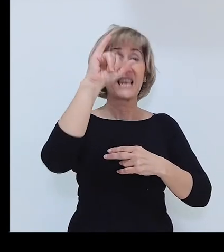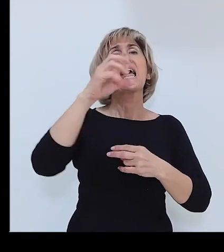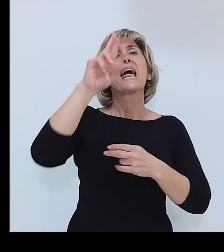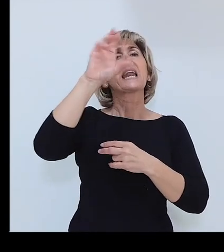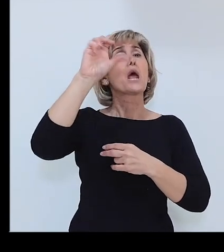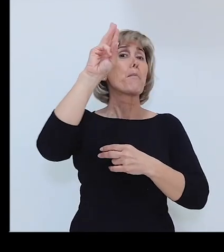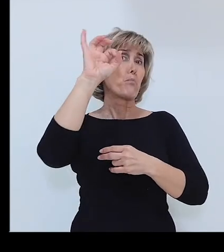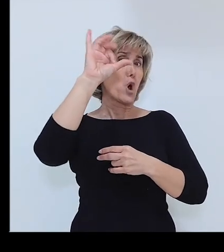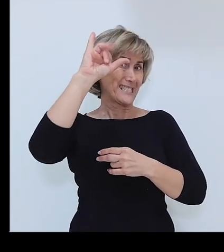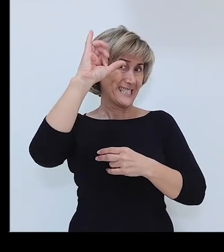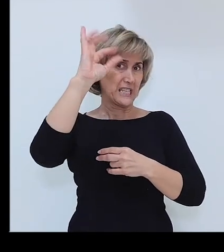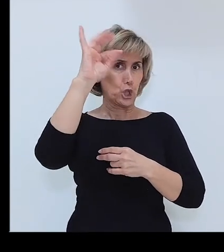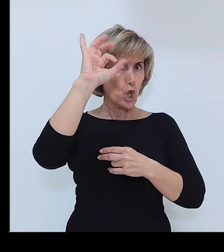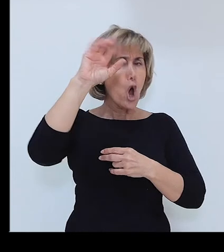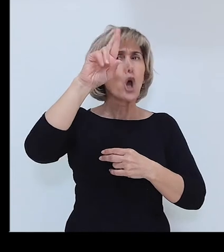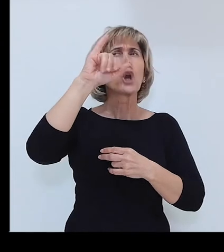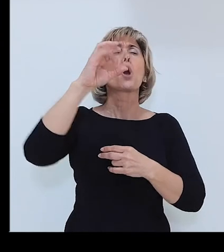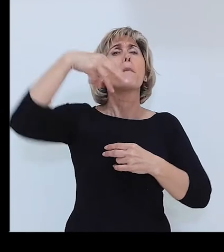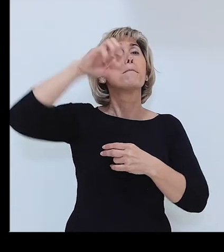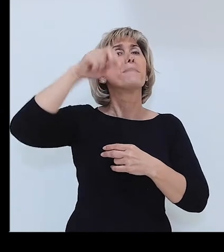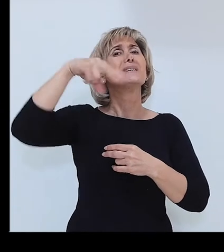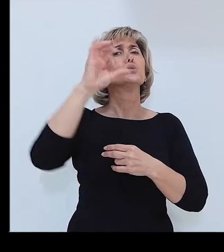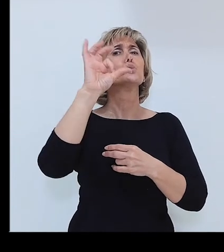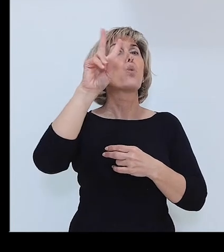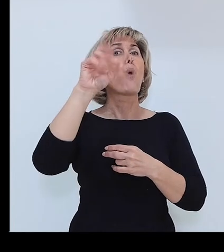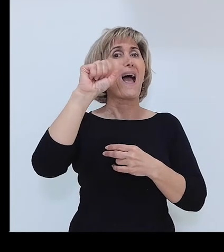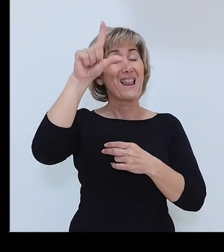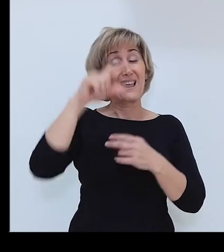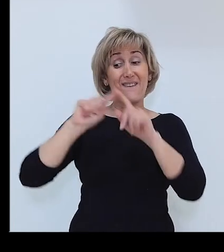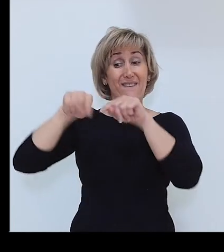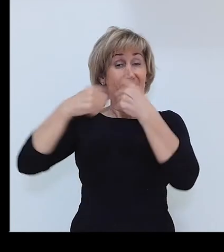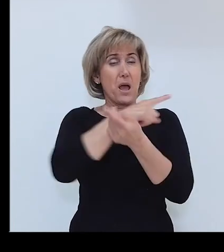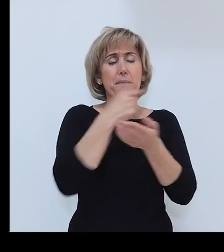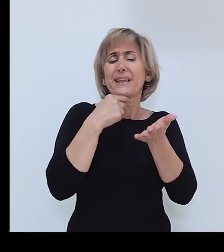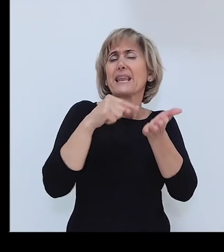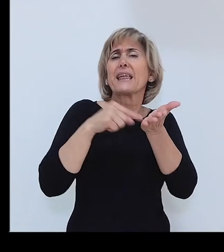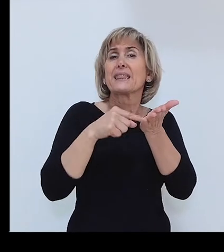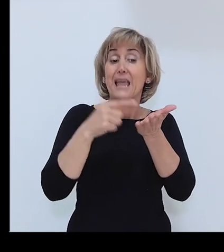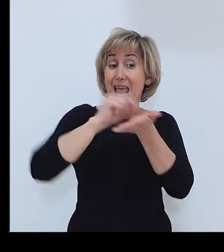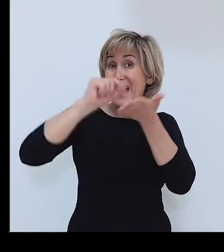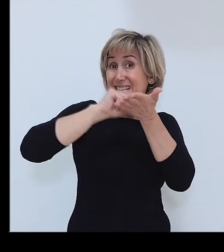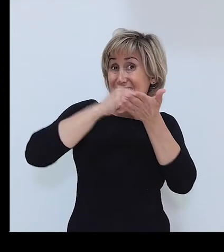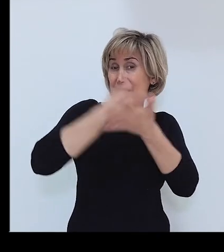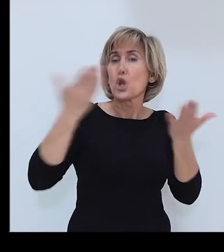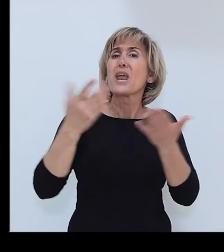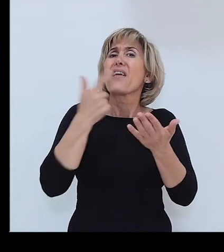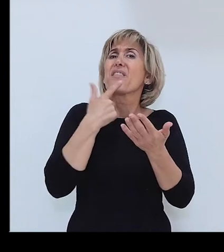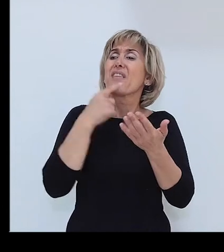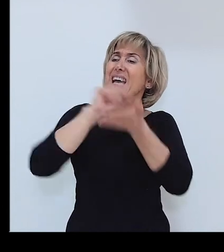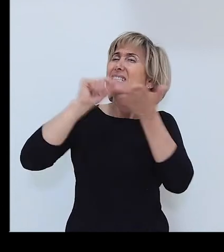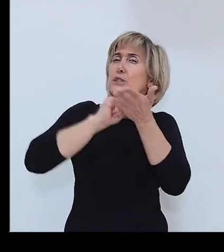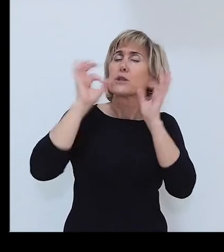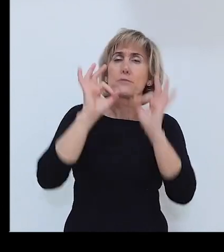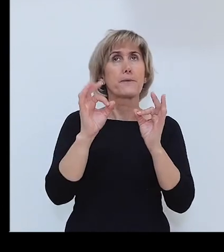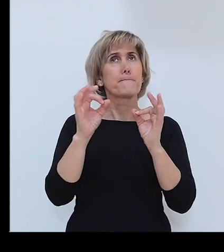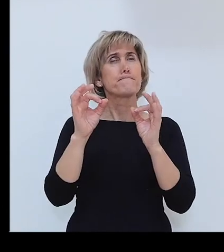Monthly Repository, repositorio mensual, y ahí la familia le alaba mucho el artículo. El artículo era,